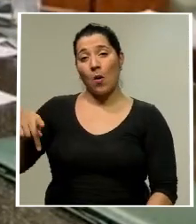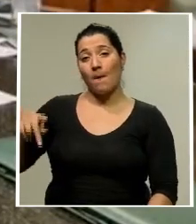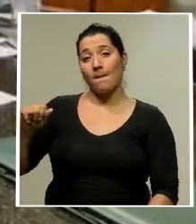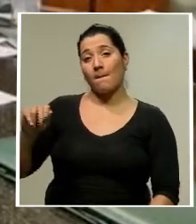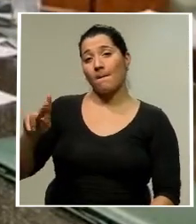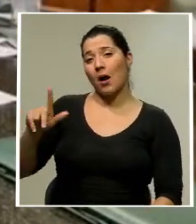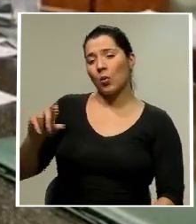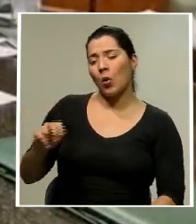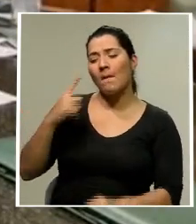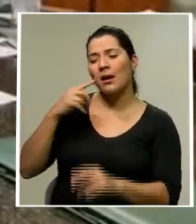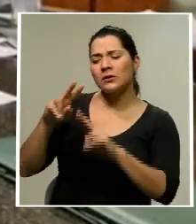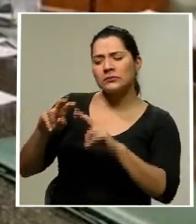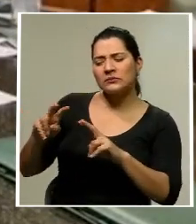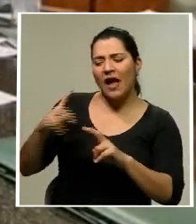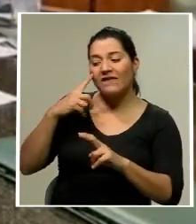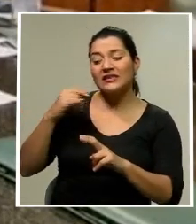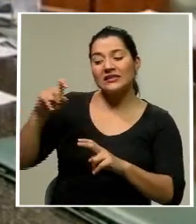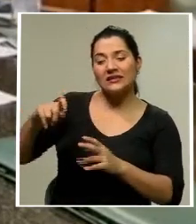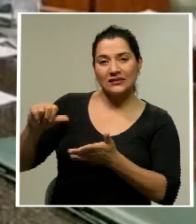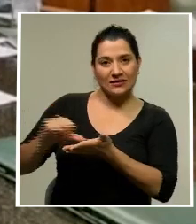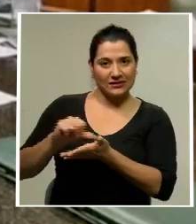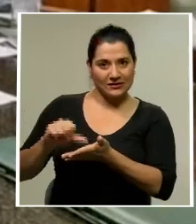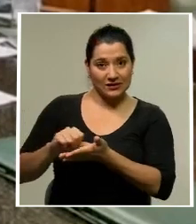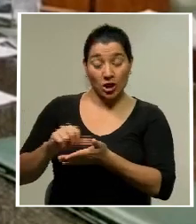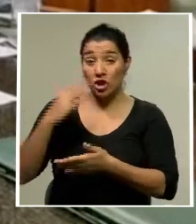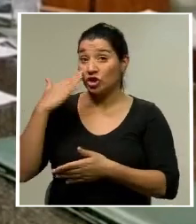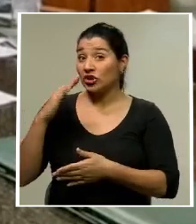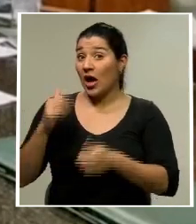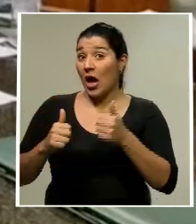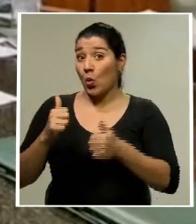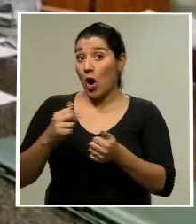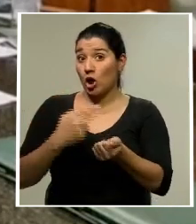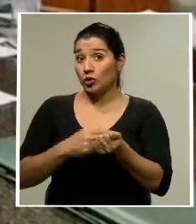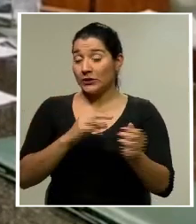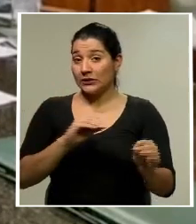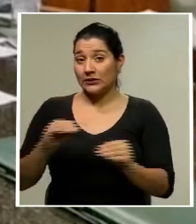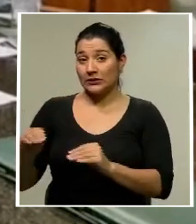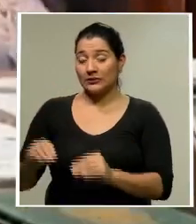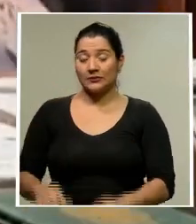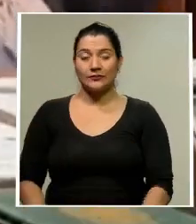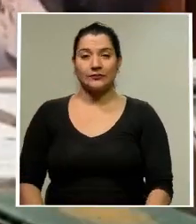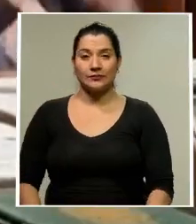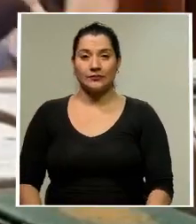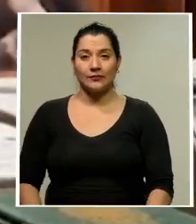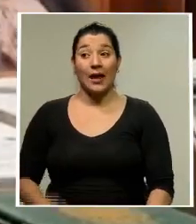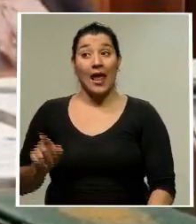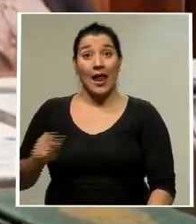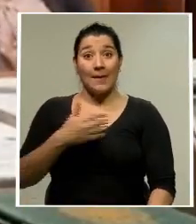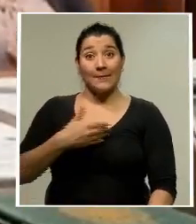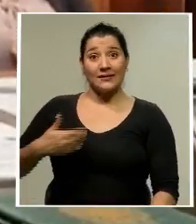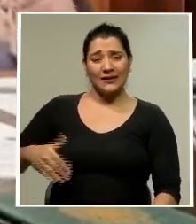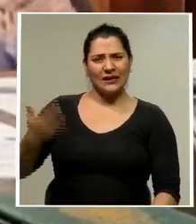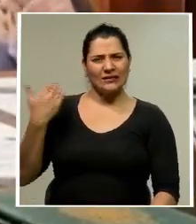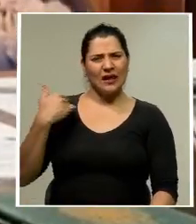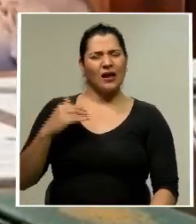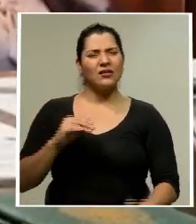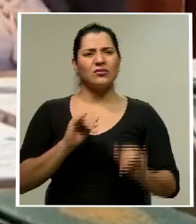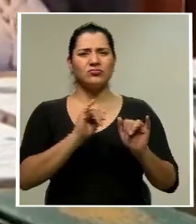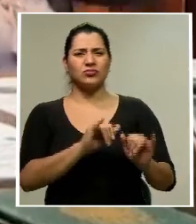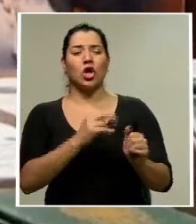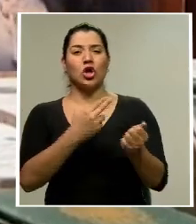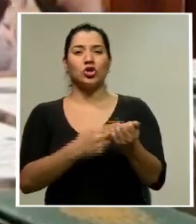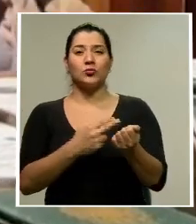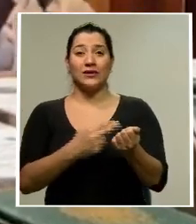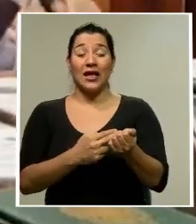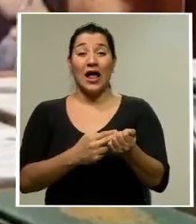intervención será necesaria. No se precisó a qué hospital será trasladado. Bolsonaro había sido internado más temprano en el